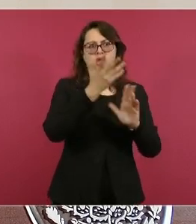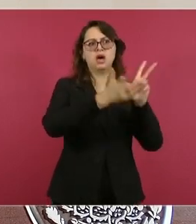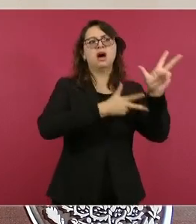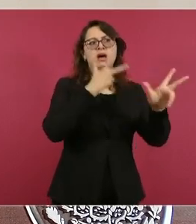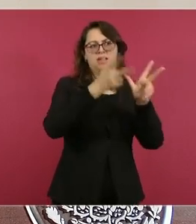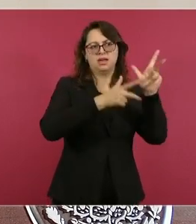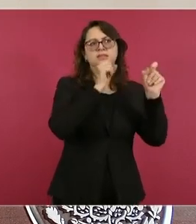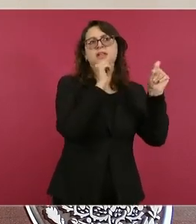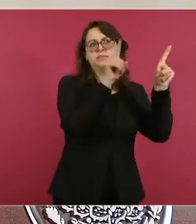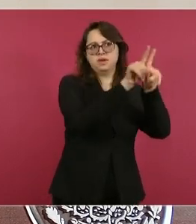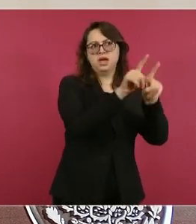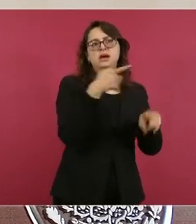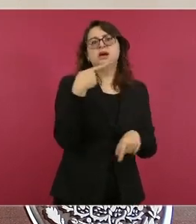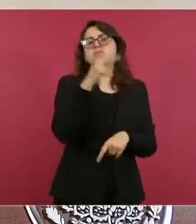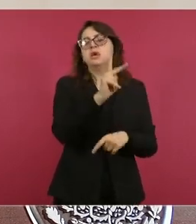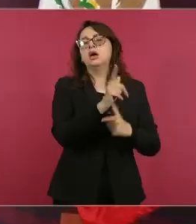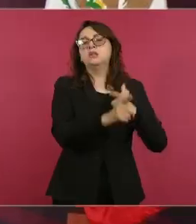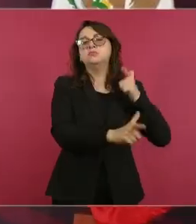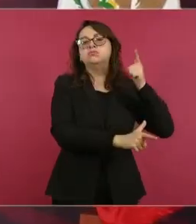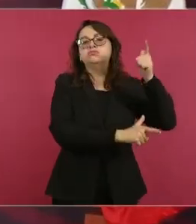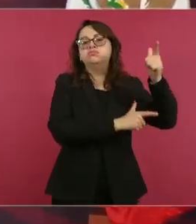Hacen en